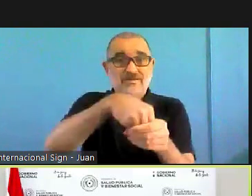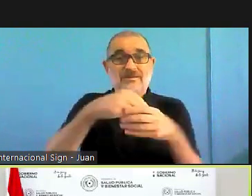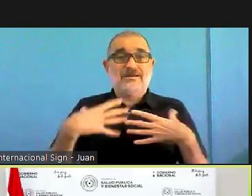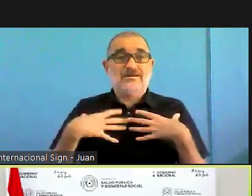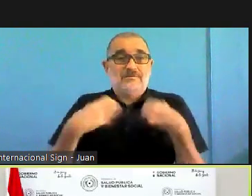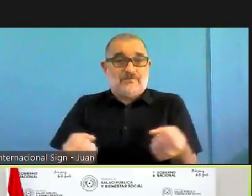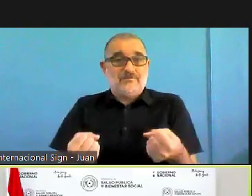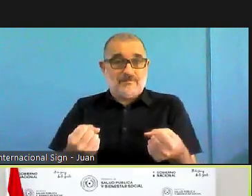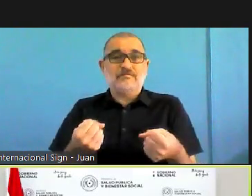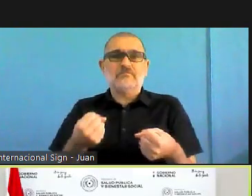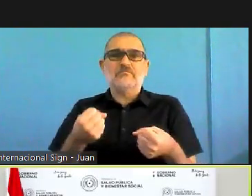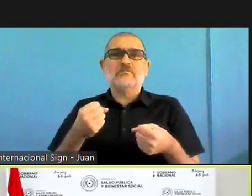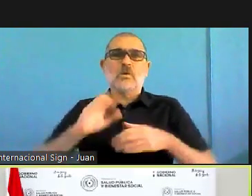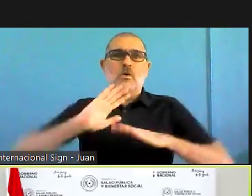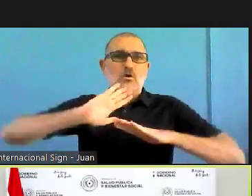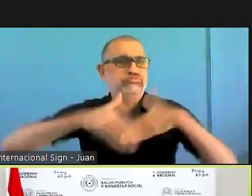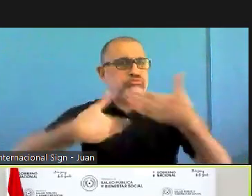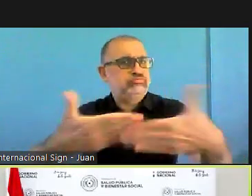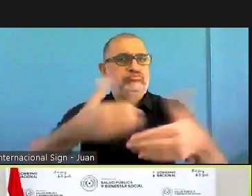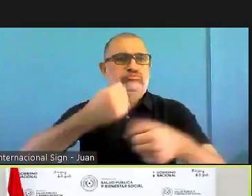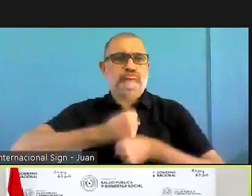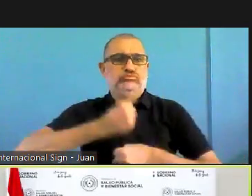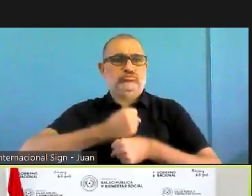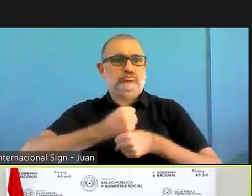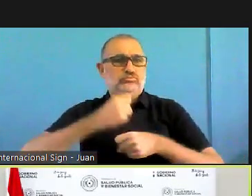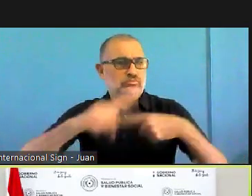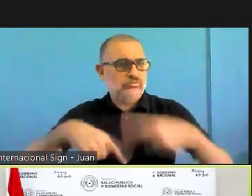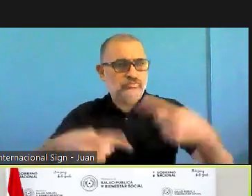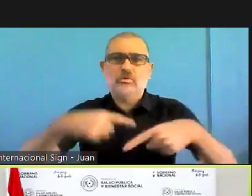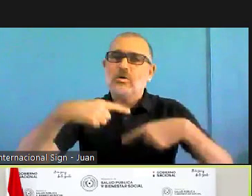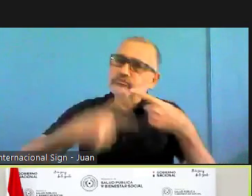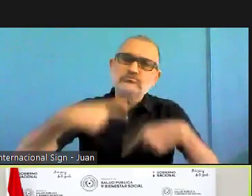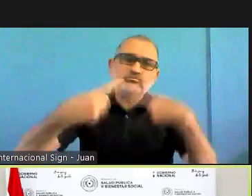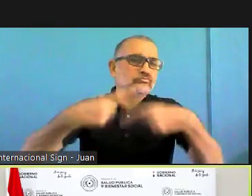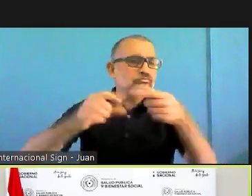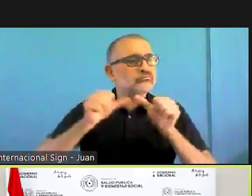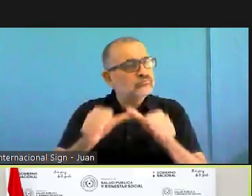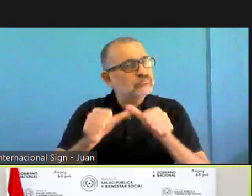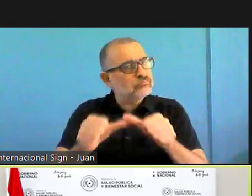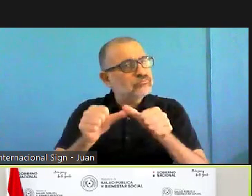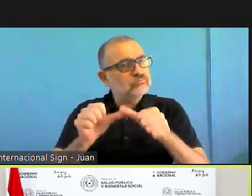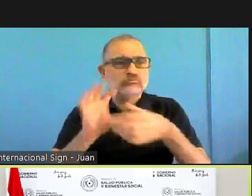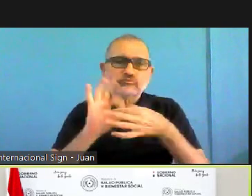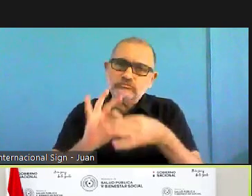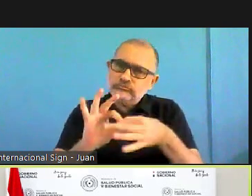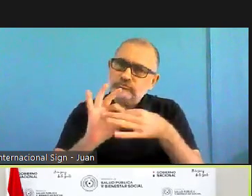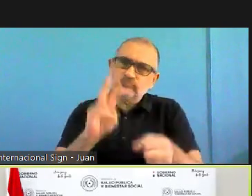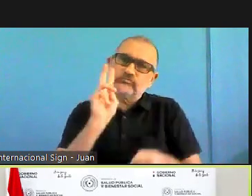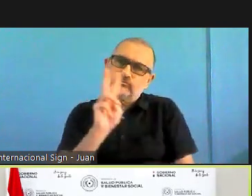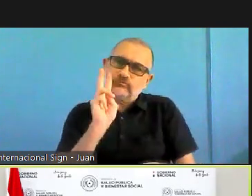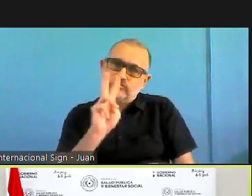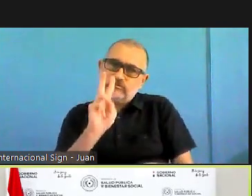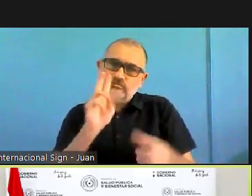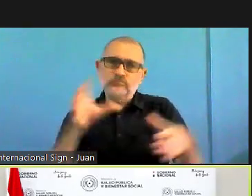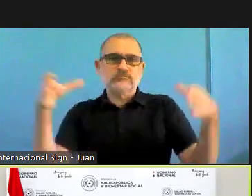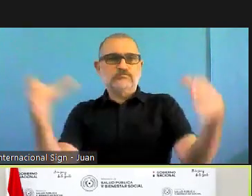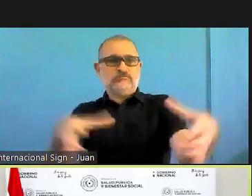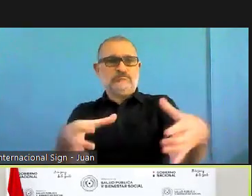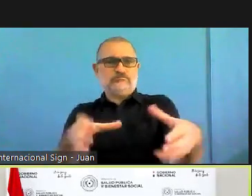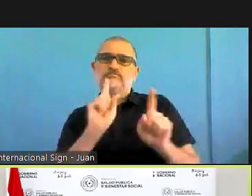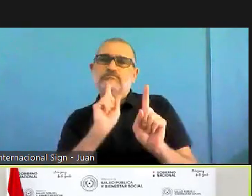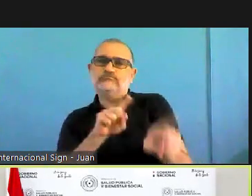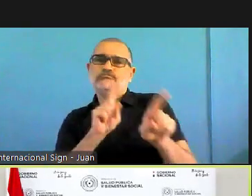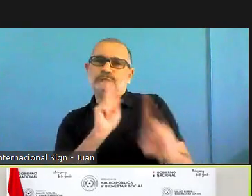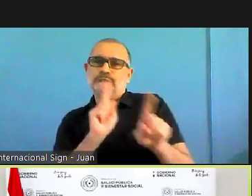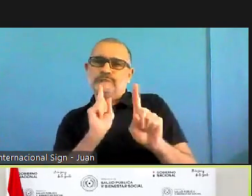comunidad también informada, proactiva. Esa interacción productiva, como llamamos, es un poco un ejercicio basado mucho en